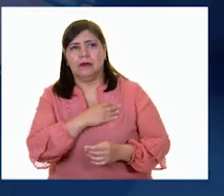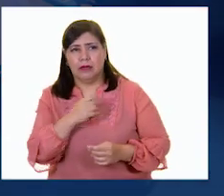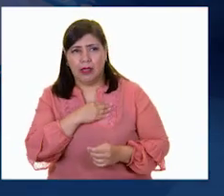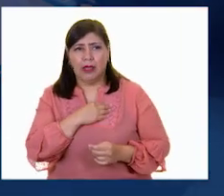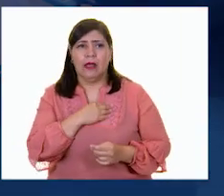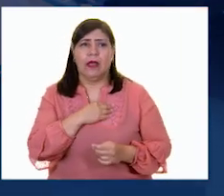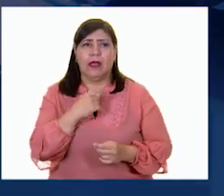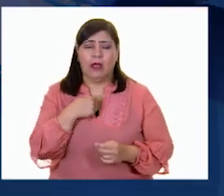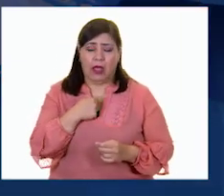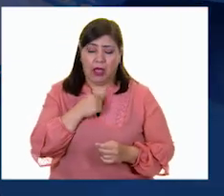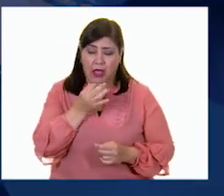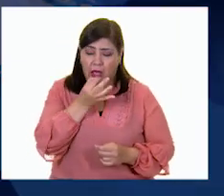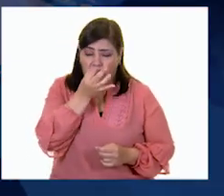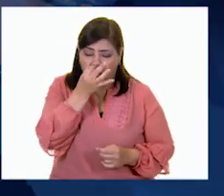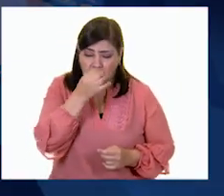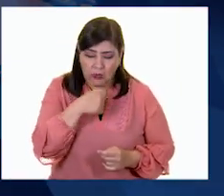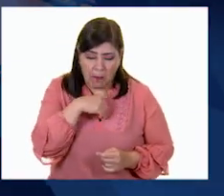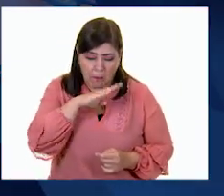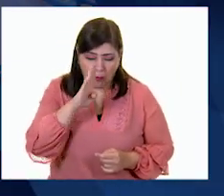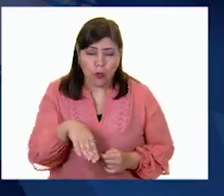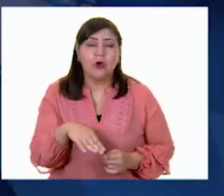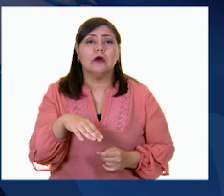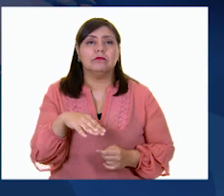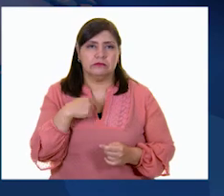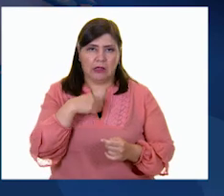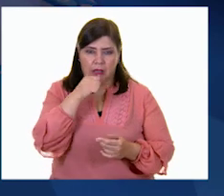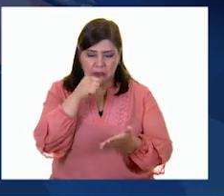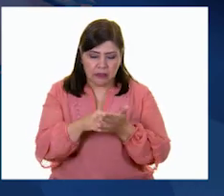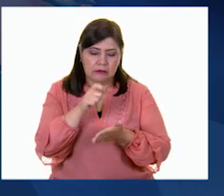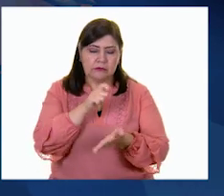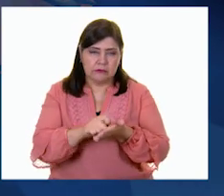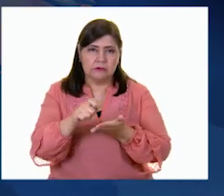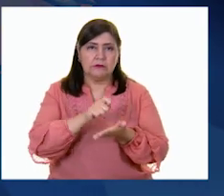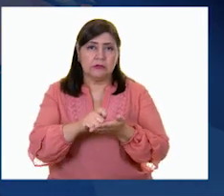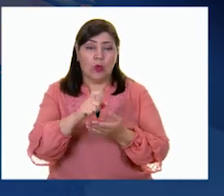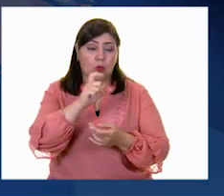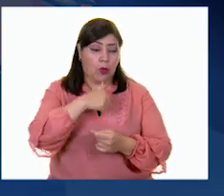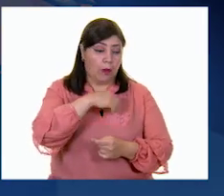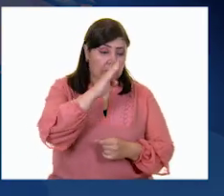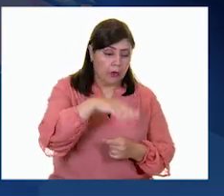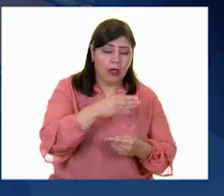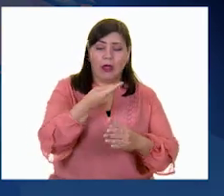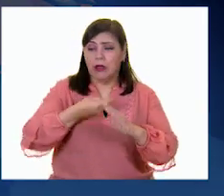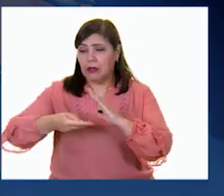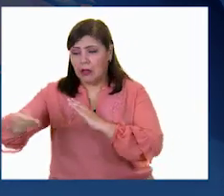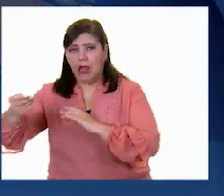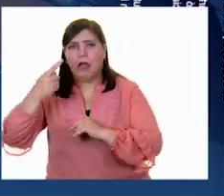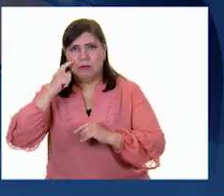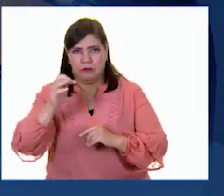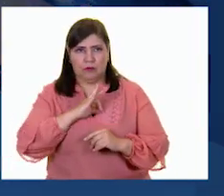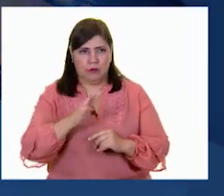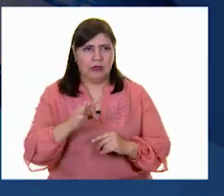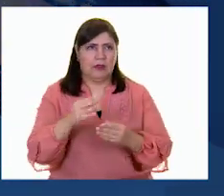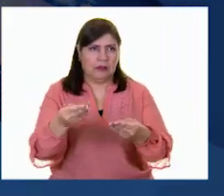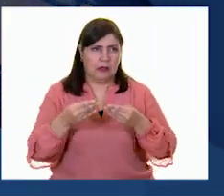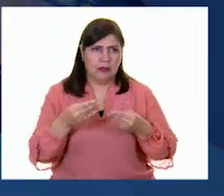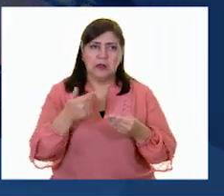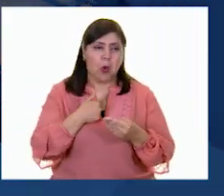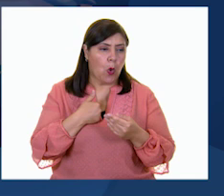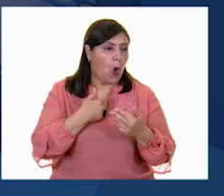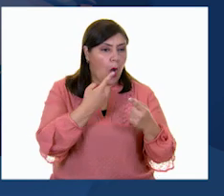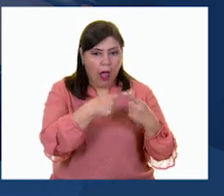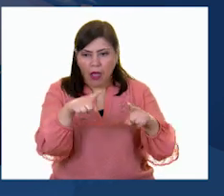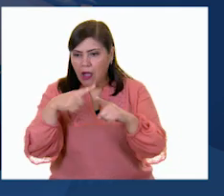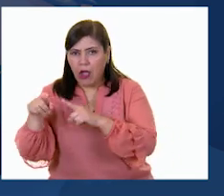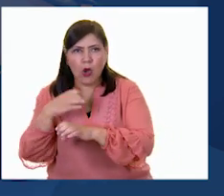al borde del sepulcro te escribo esta, que según mi orden te entregarán luego que esté mi cadáver sepultado. No tengo más bienes que dejar